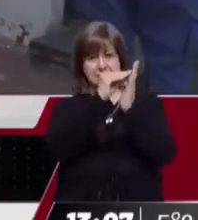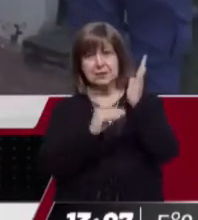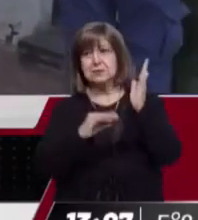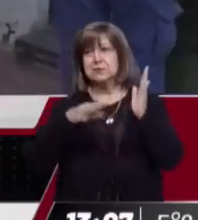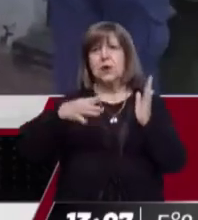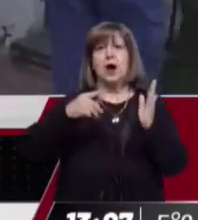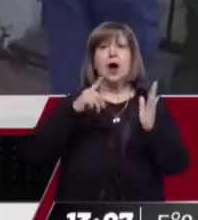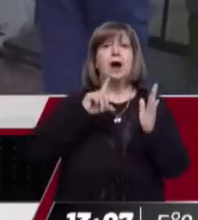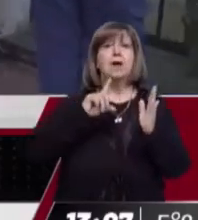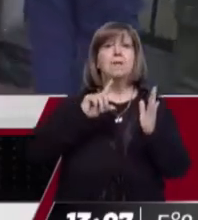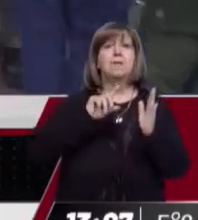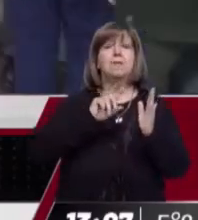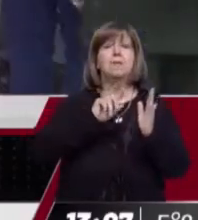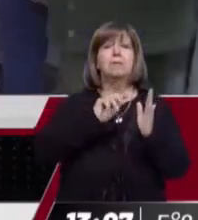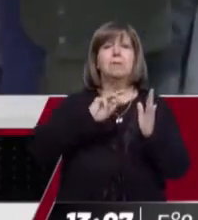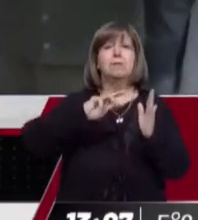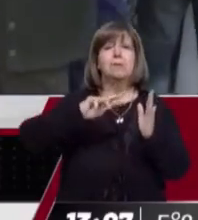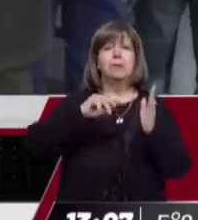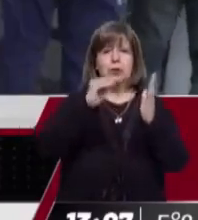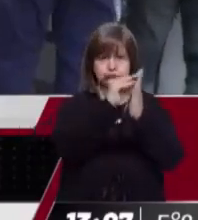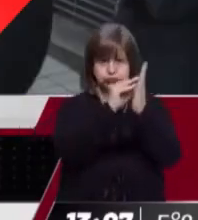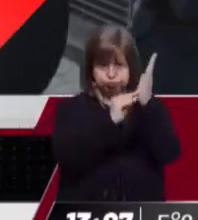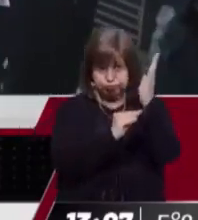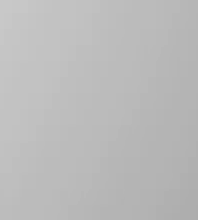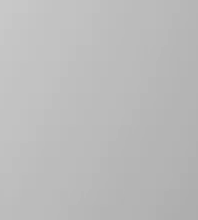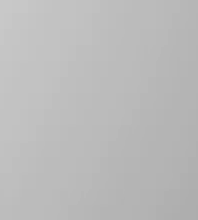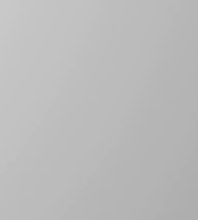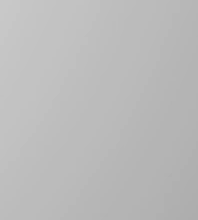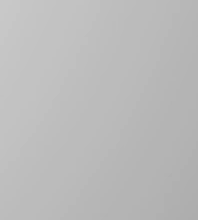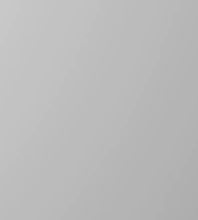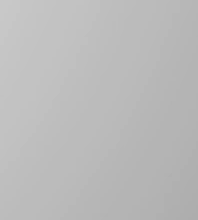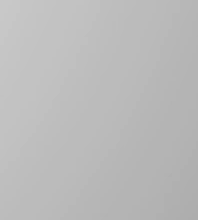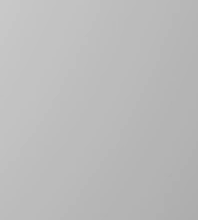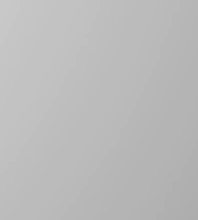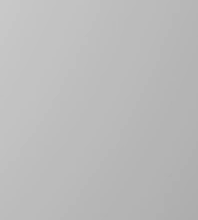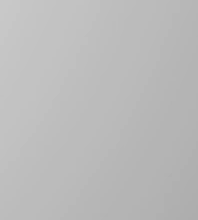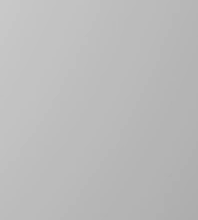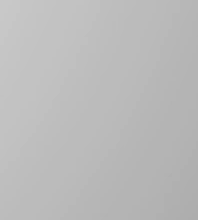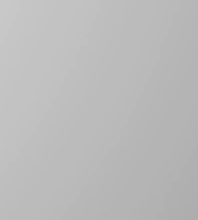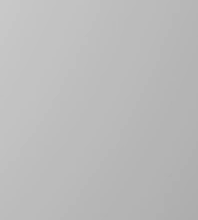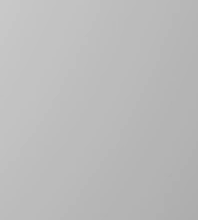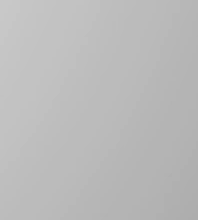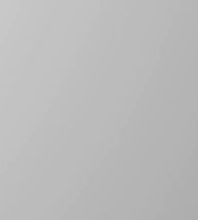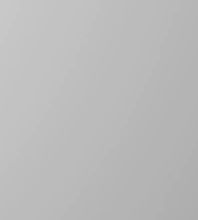prácticamente julio del 2025 for